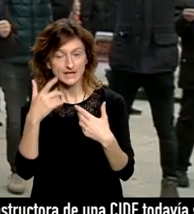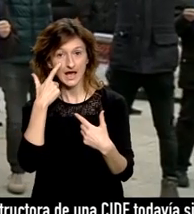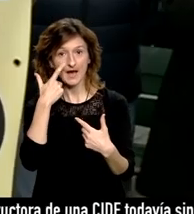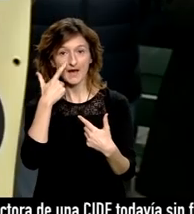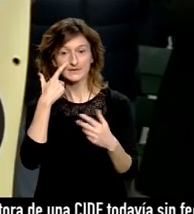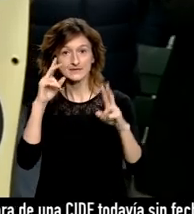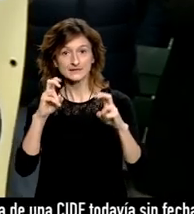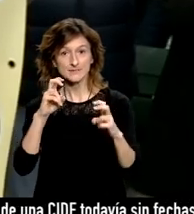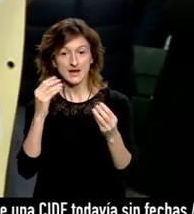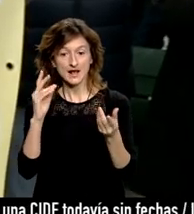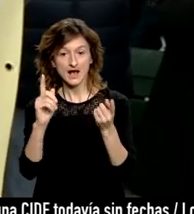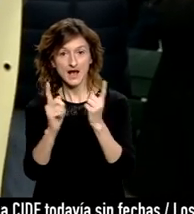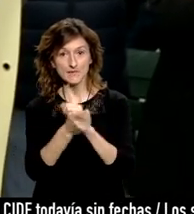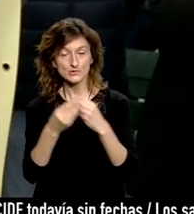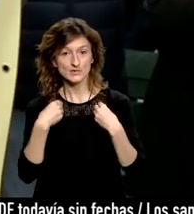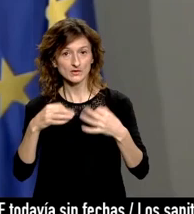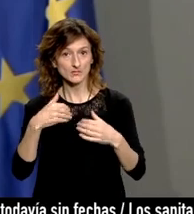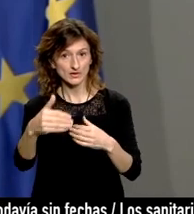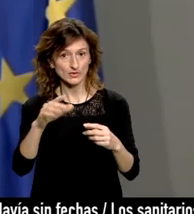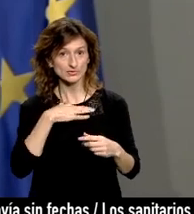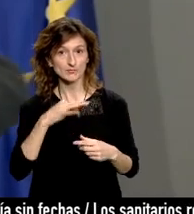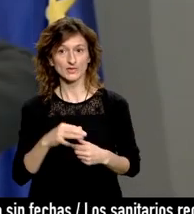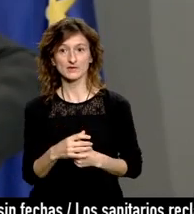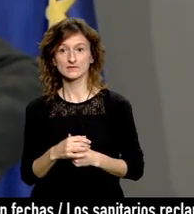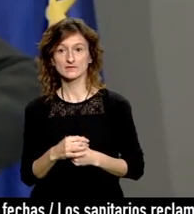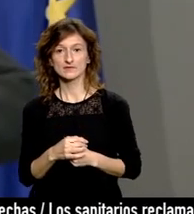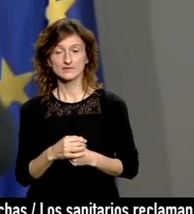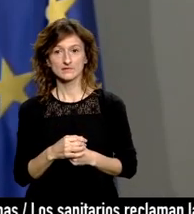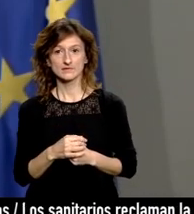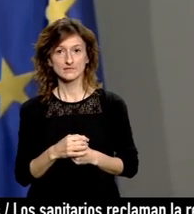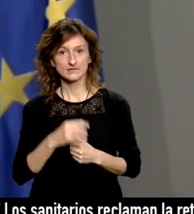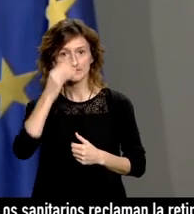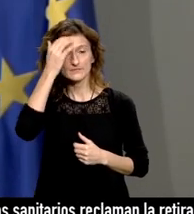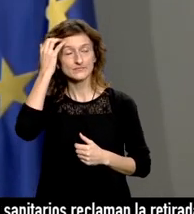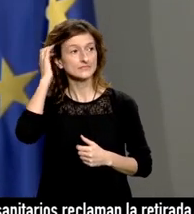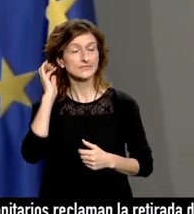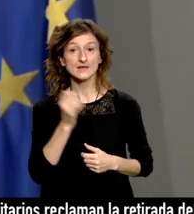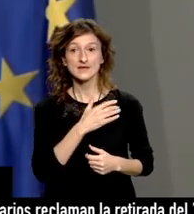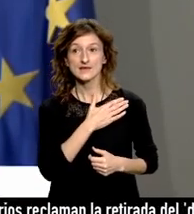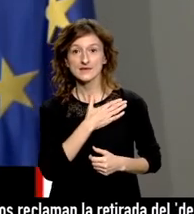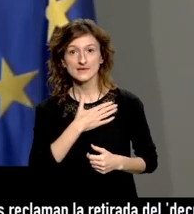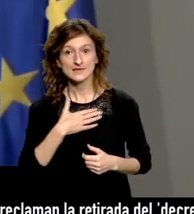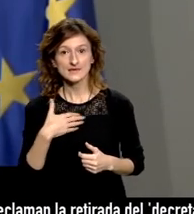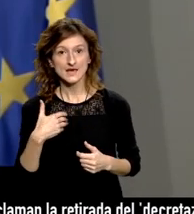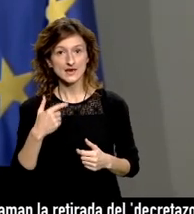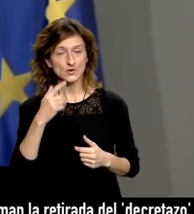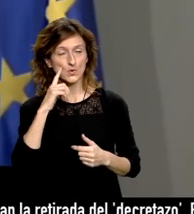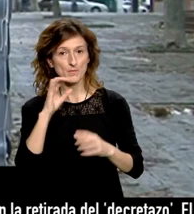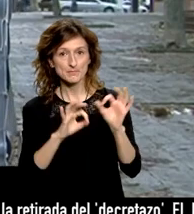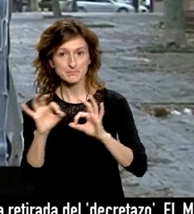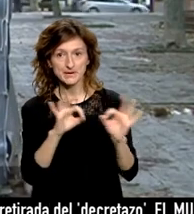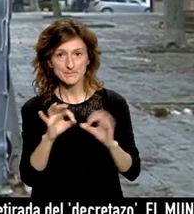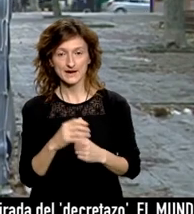empezar a hablar de la desescalada cuando sea posible. Para darles un cierto grado de certidumbre y de